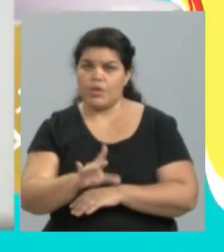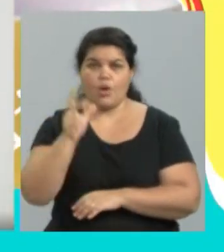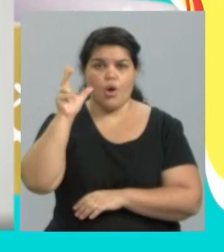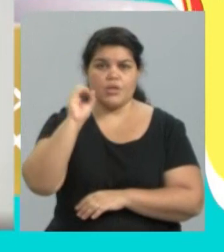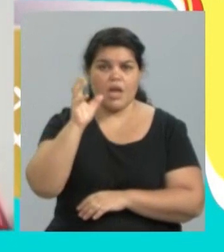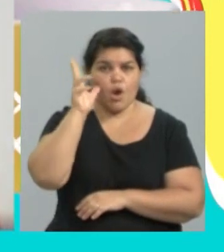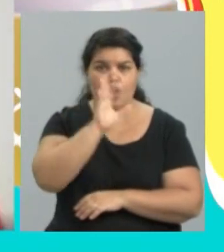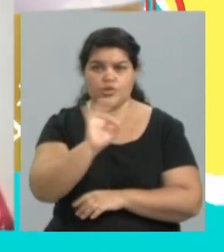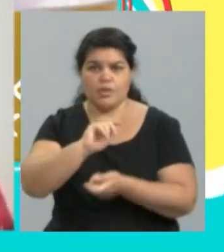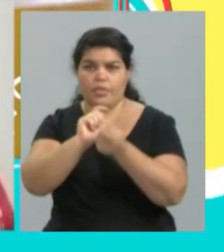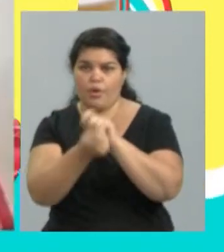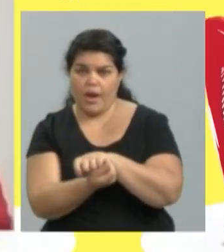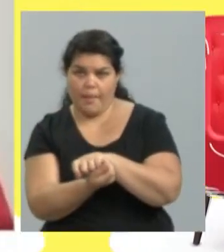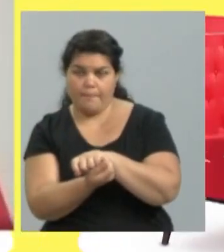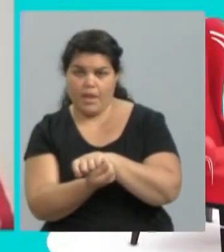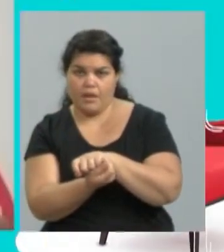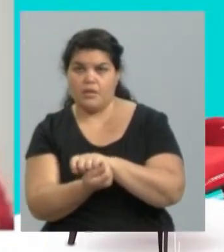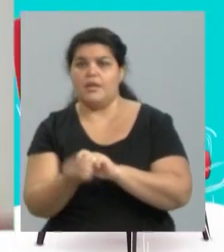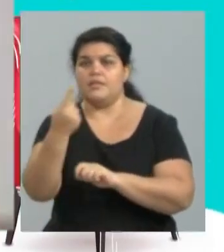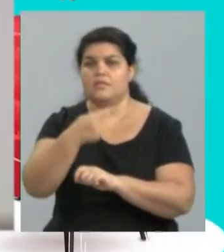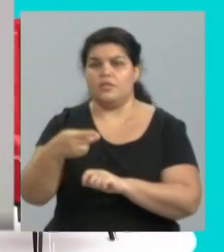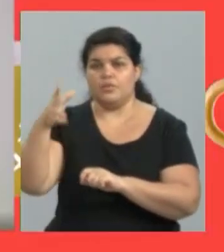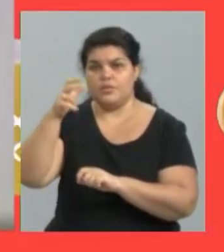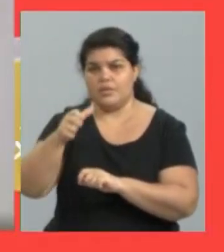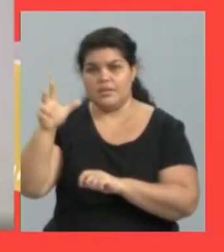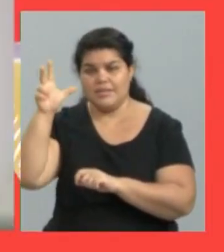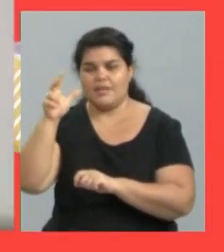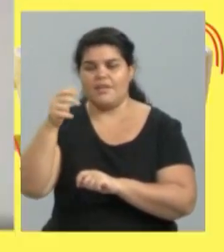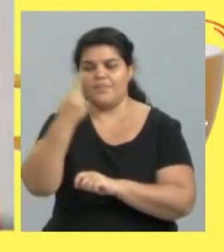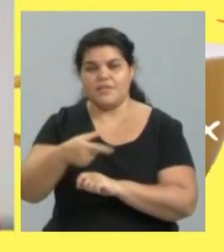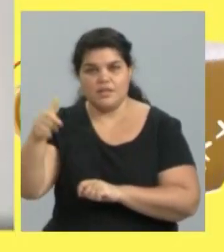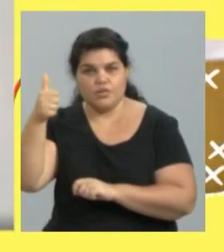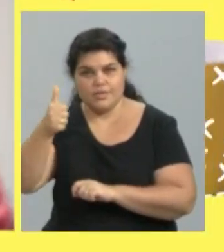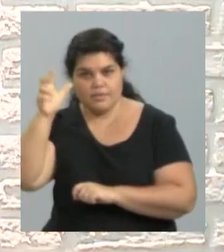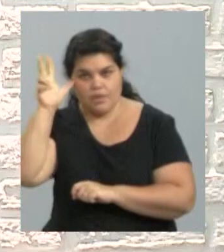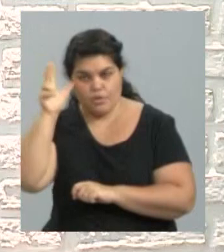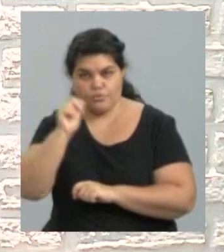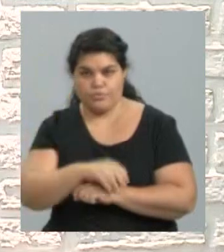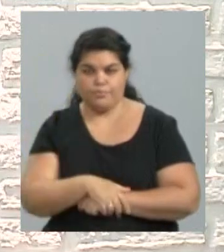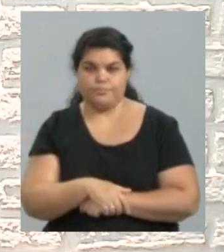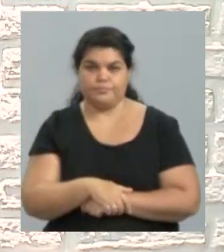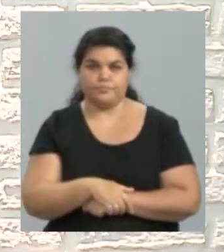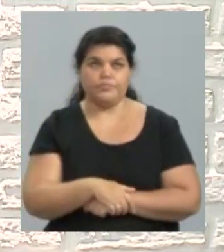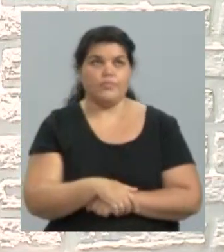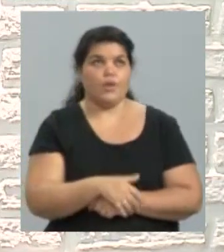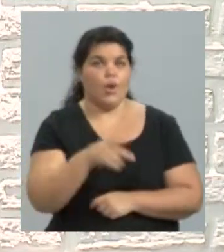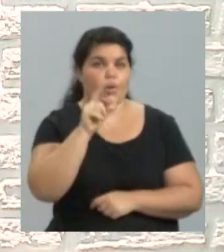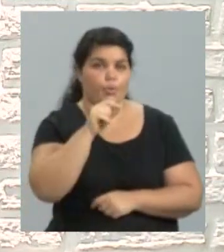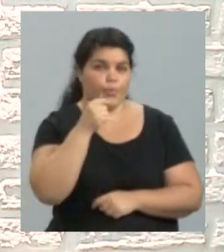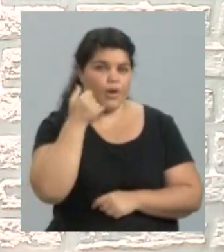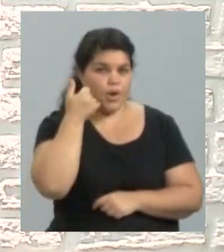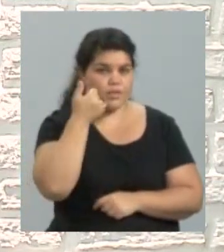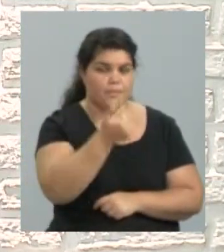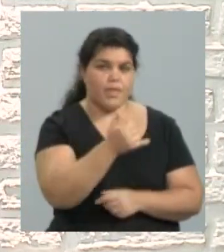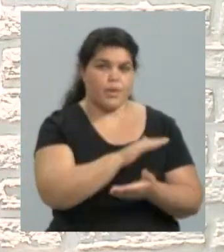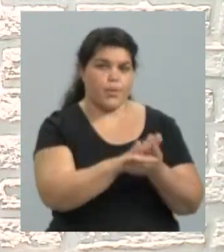no. El 0800 fue reemplazado por el 168. Listo, entonces tenemos nueva línea de asistencia aquí en Inadi, en la